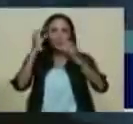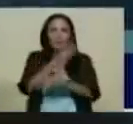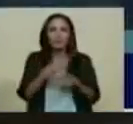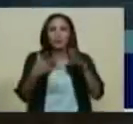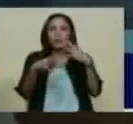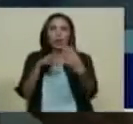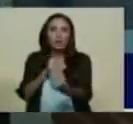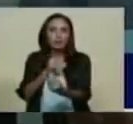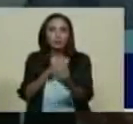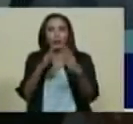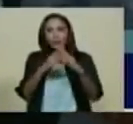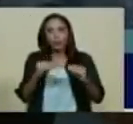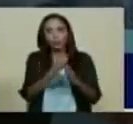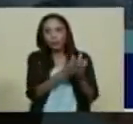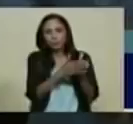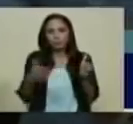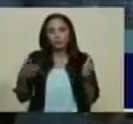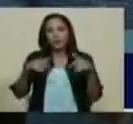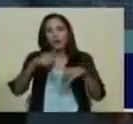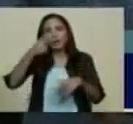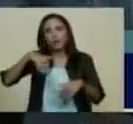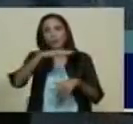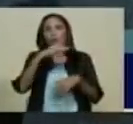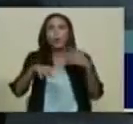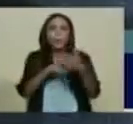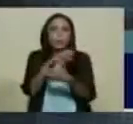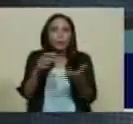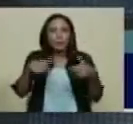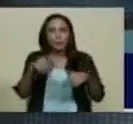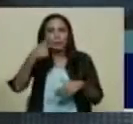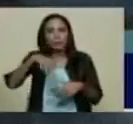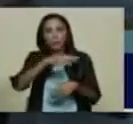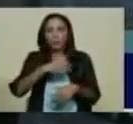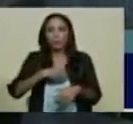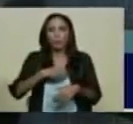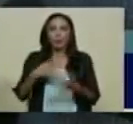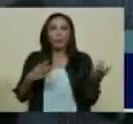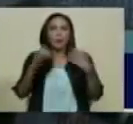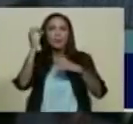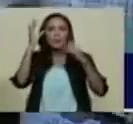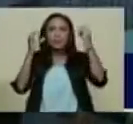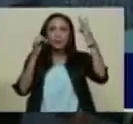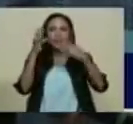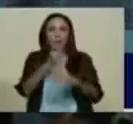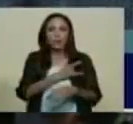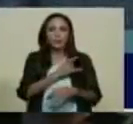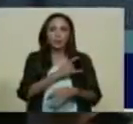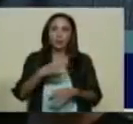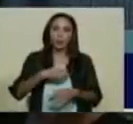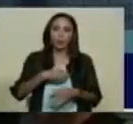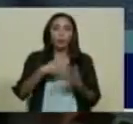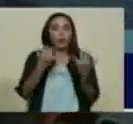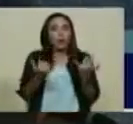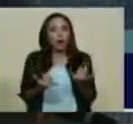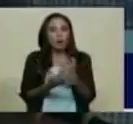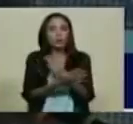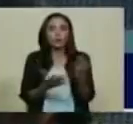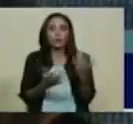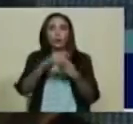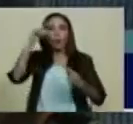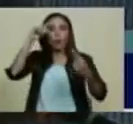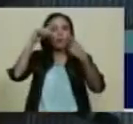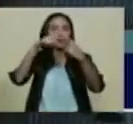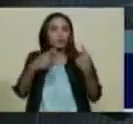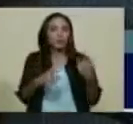realidad de las demandas del pueblo venezolano. Es por ello que esta universidad se enmarca dentro del concepto robinsoniano